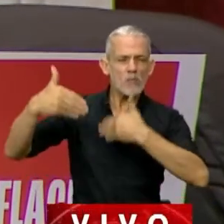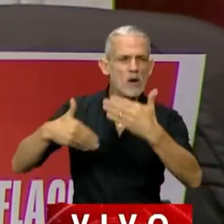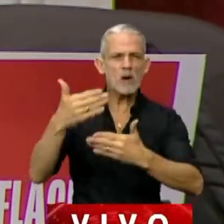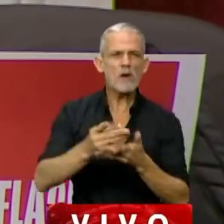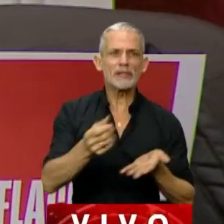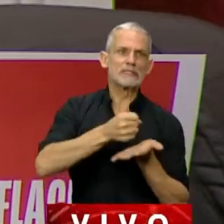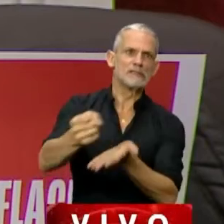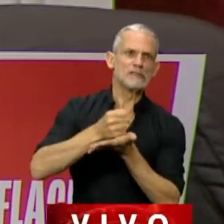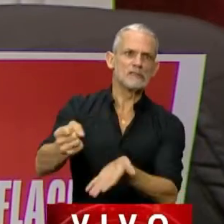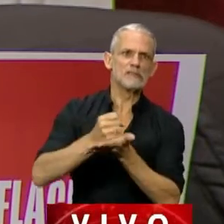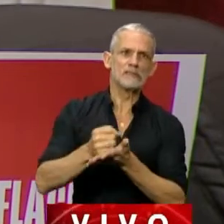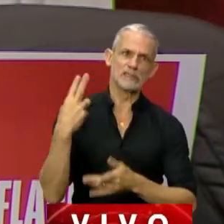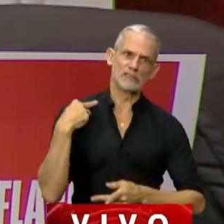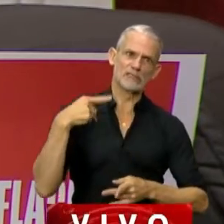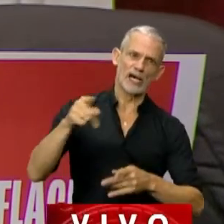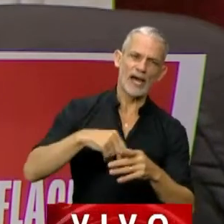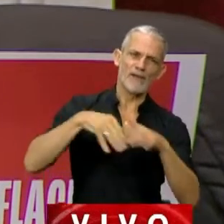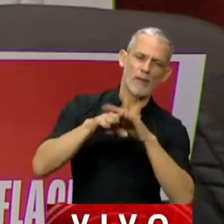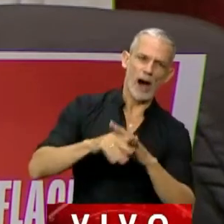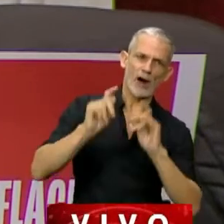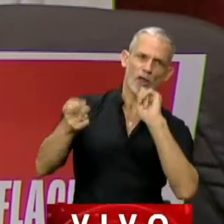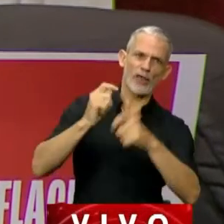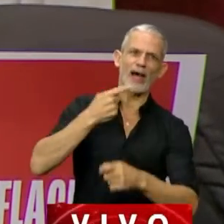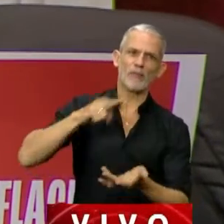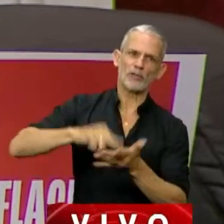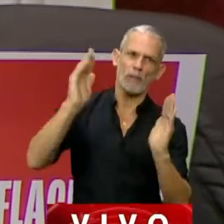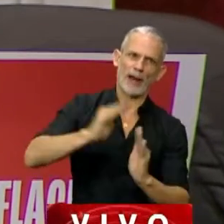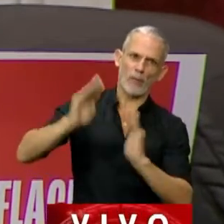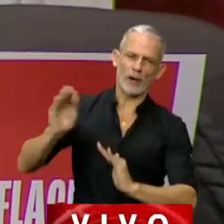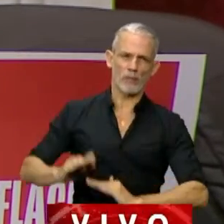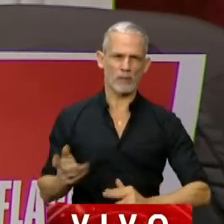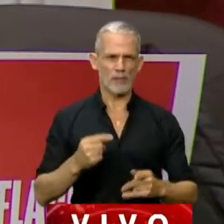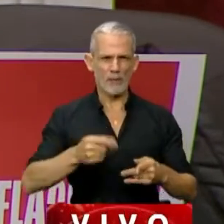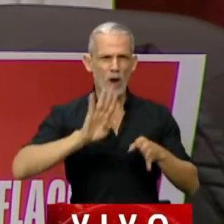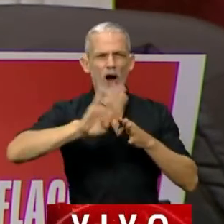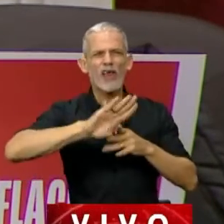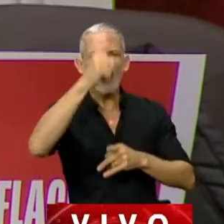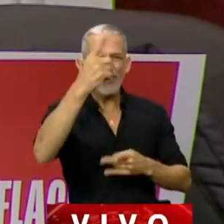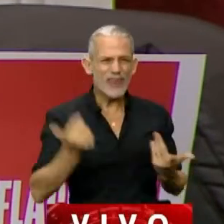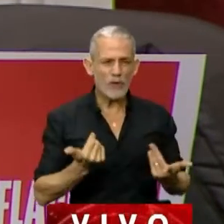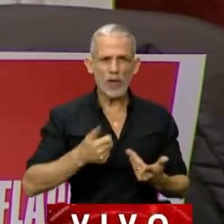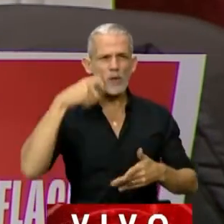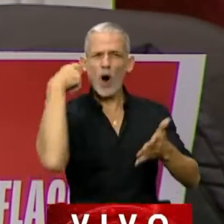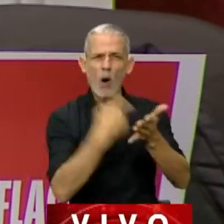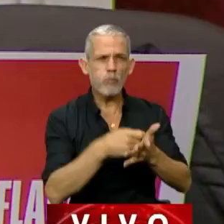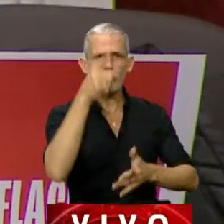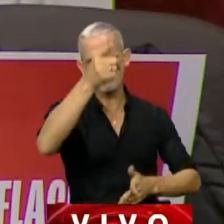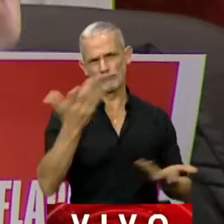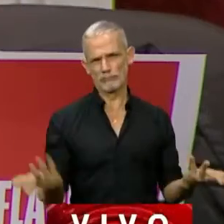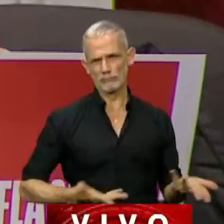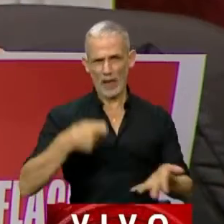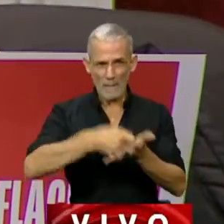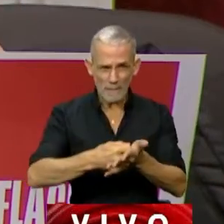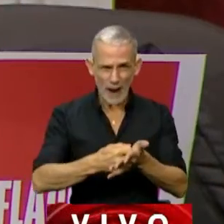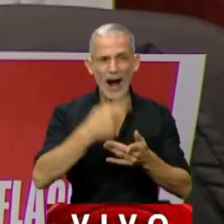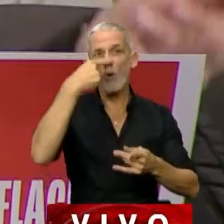seguir subsidiando a las patronales y a los bancos y reconocer una deuda completamente ilegítima y fraudulenta.